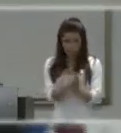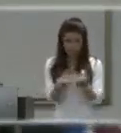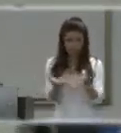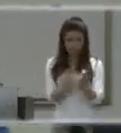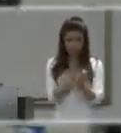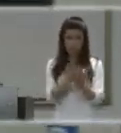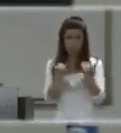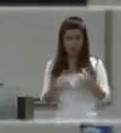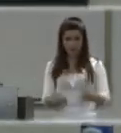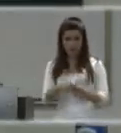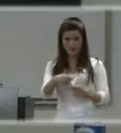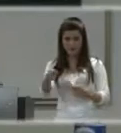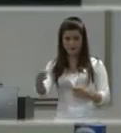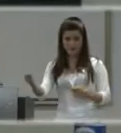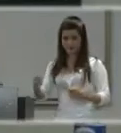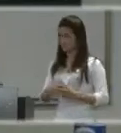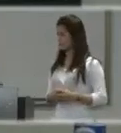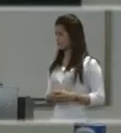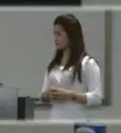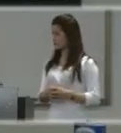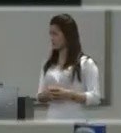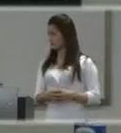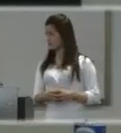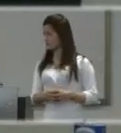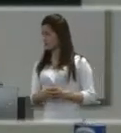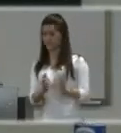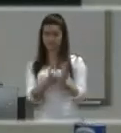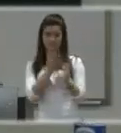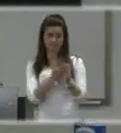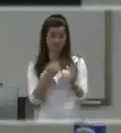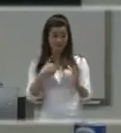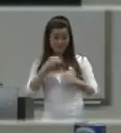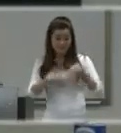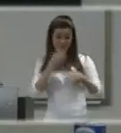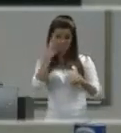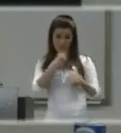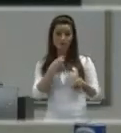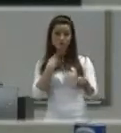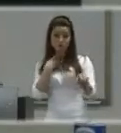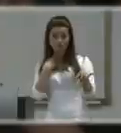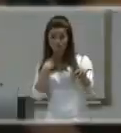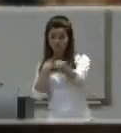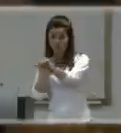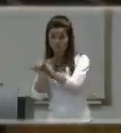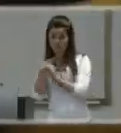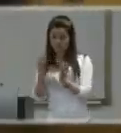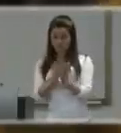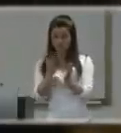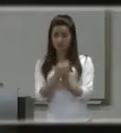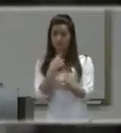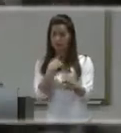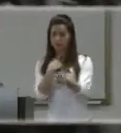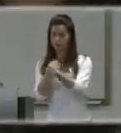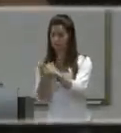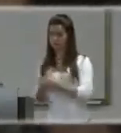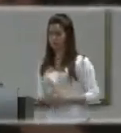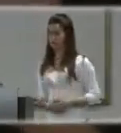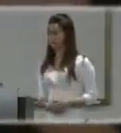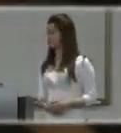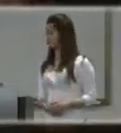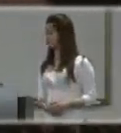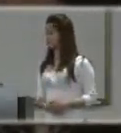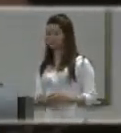hoy, la cual nos gusta mucho, y esperemos que ustedes también les guste, están